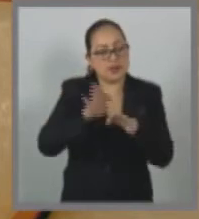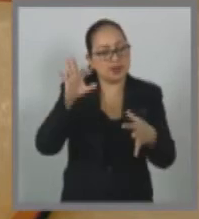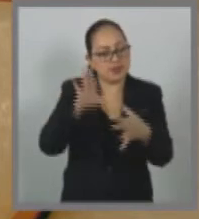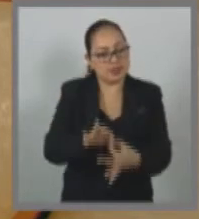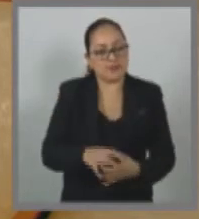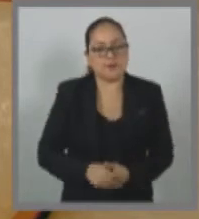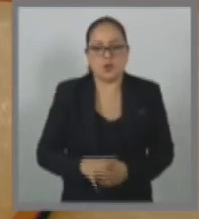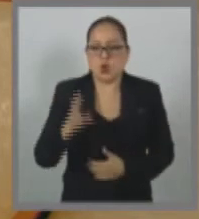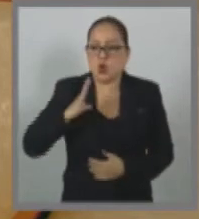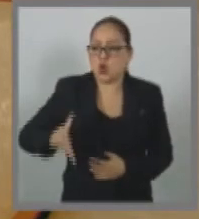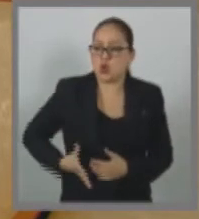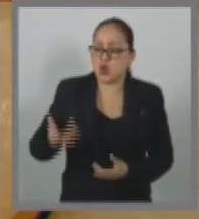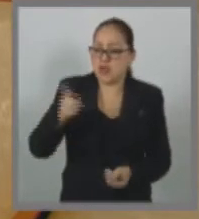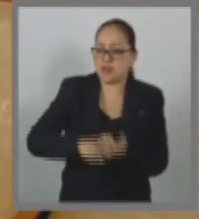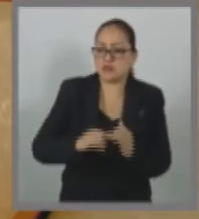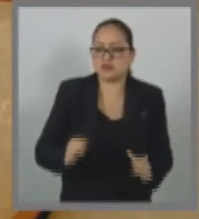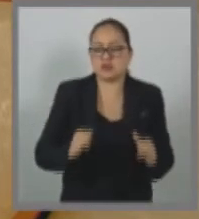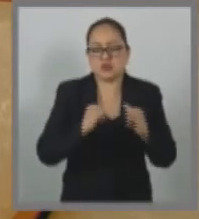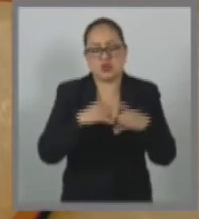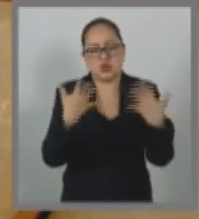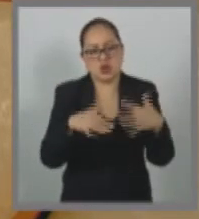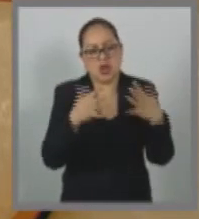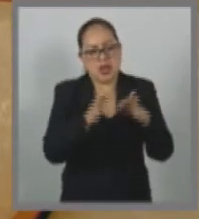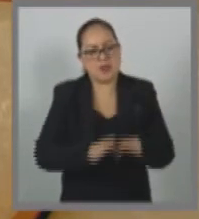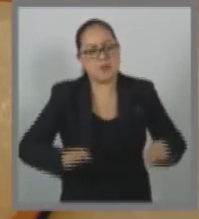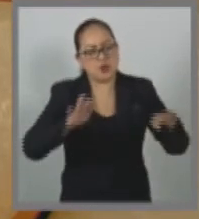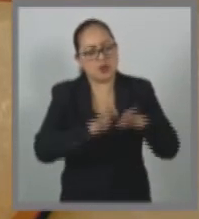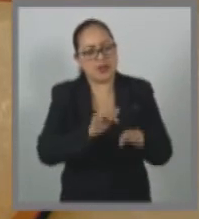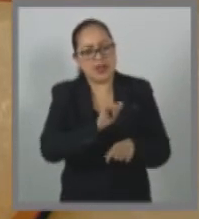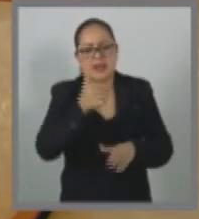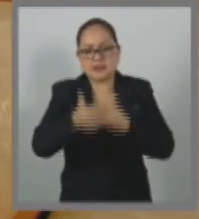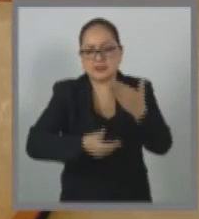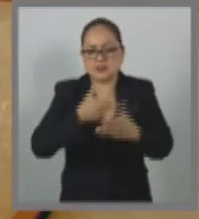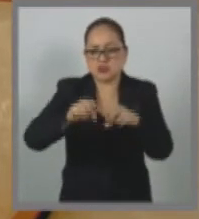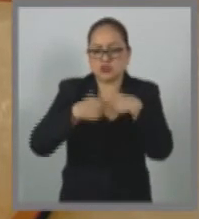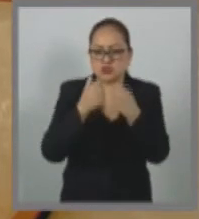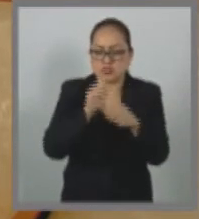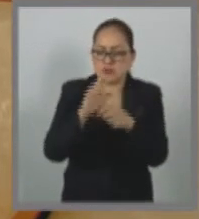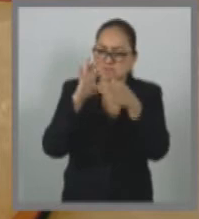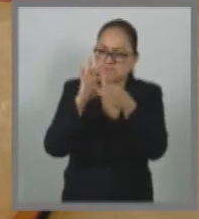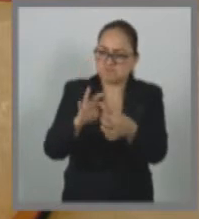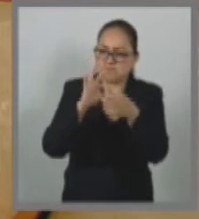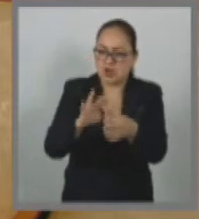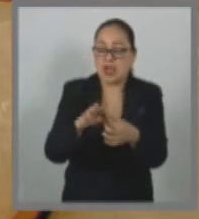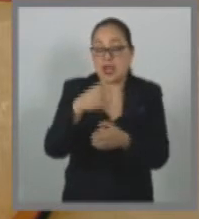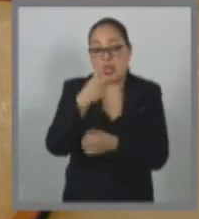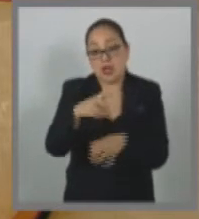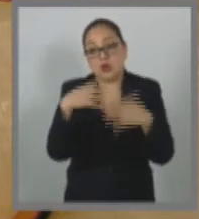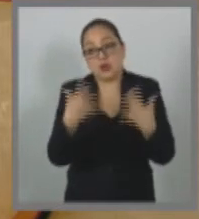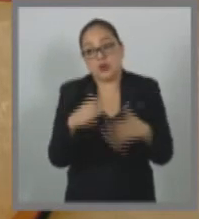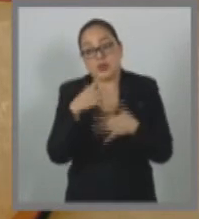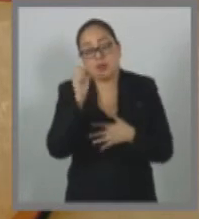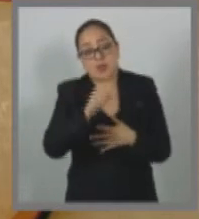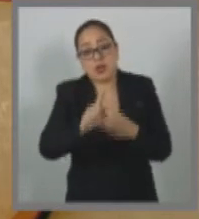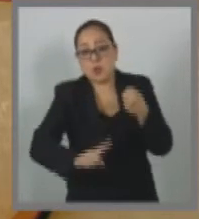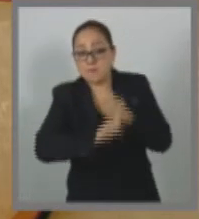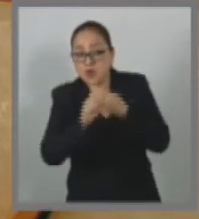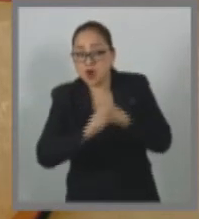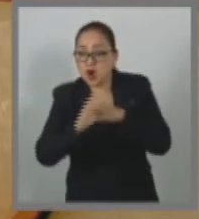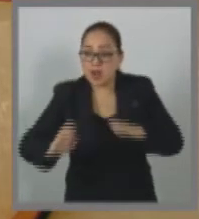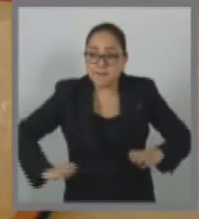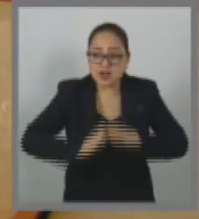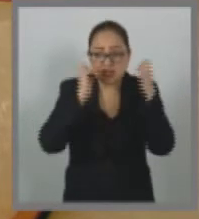de una institución con un profundo sentido de servicio social y solidaridad que ofrece su apoyo también en las adversidades y emergencias